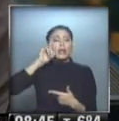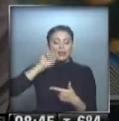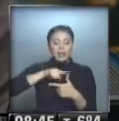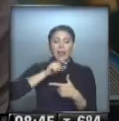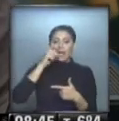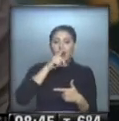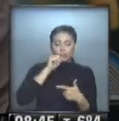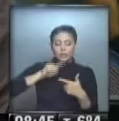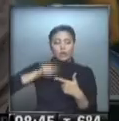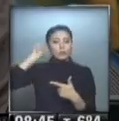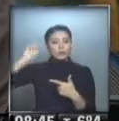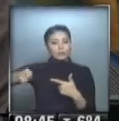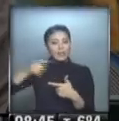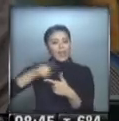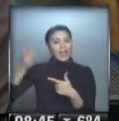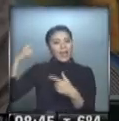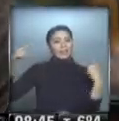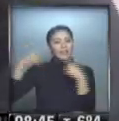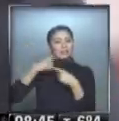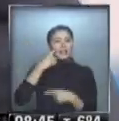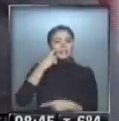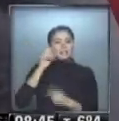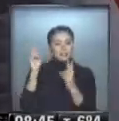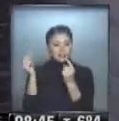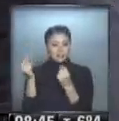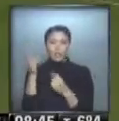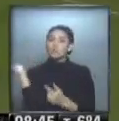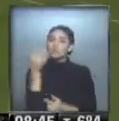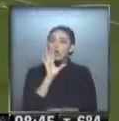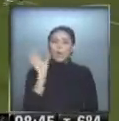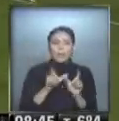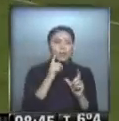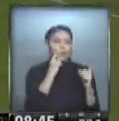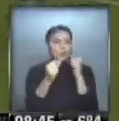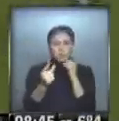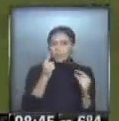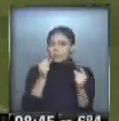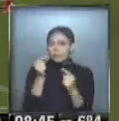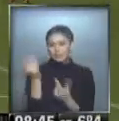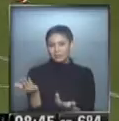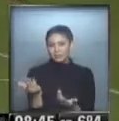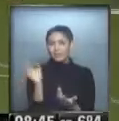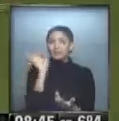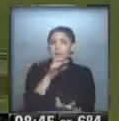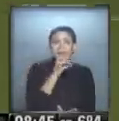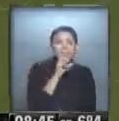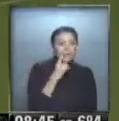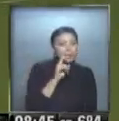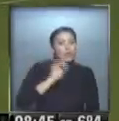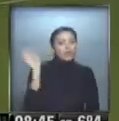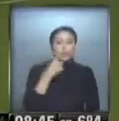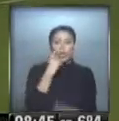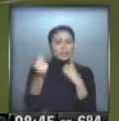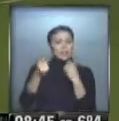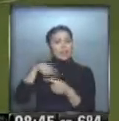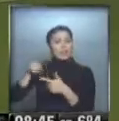línea del partido entre Arsenal y River, producto de las críticas de todo el mundo del fútbol, ¿no? No solo de Ramón Díaz,